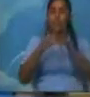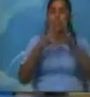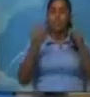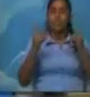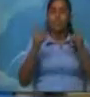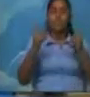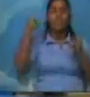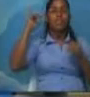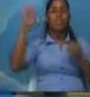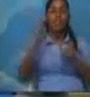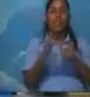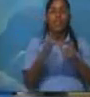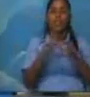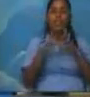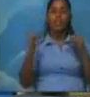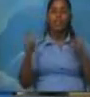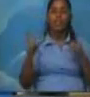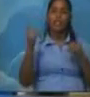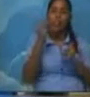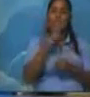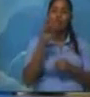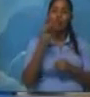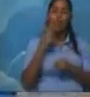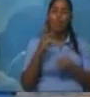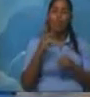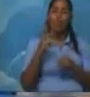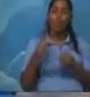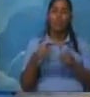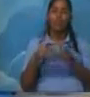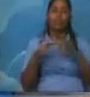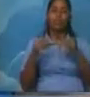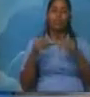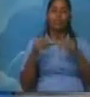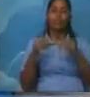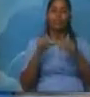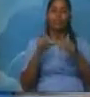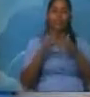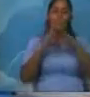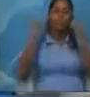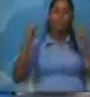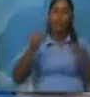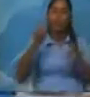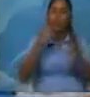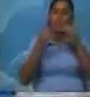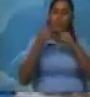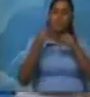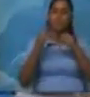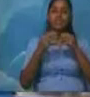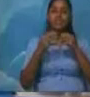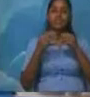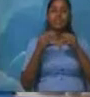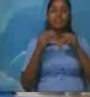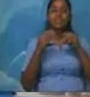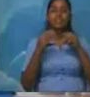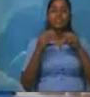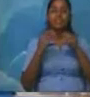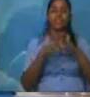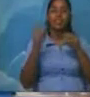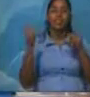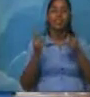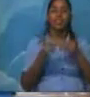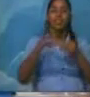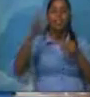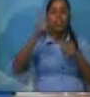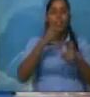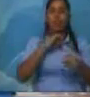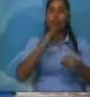le ocurra traerse el oro traerse la plata comerse las Manzanas que le ponen a los dioses